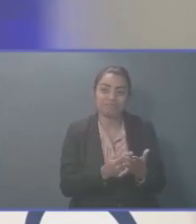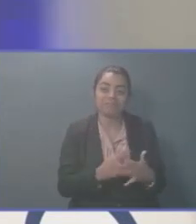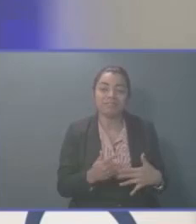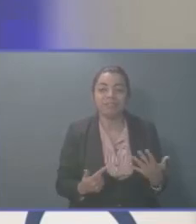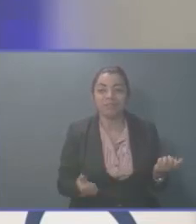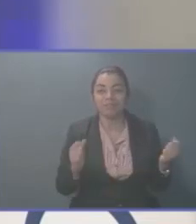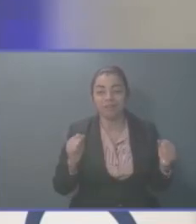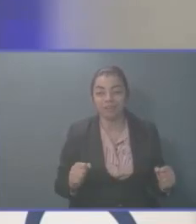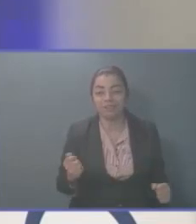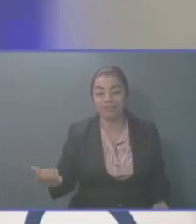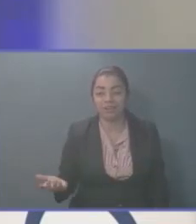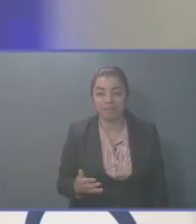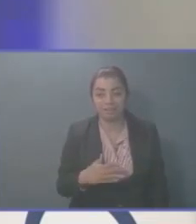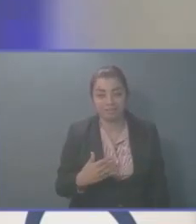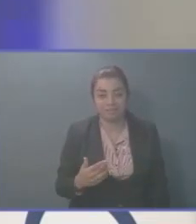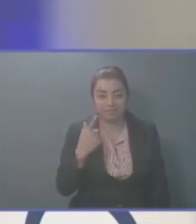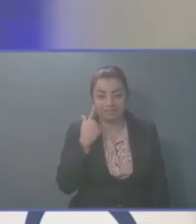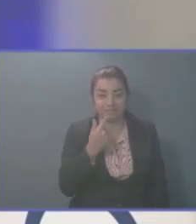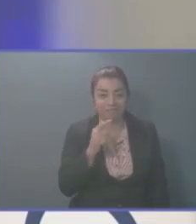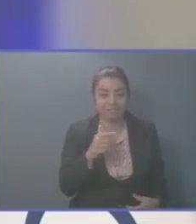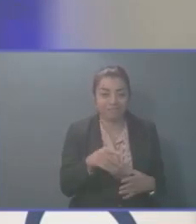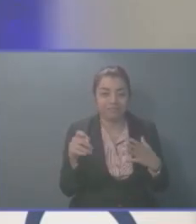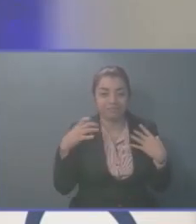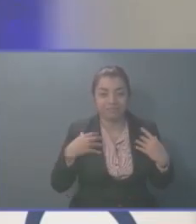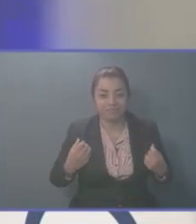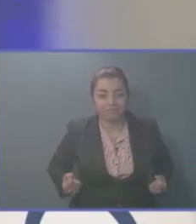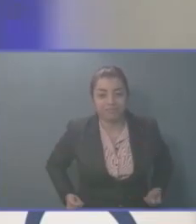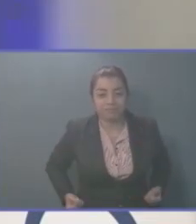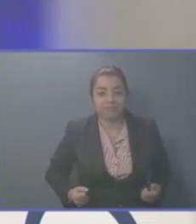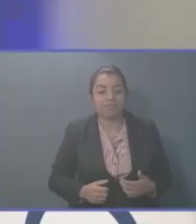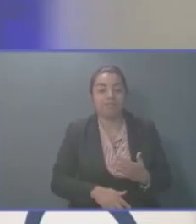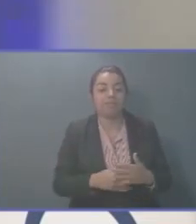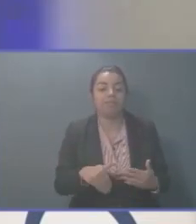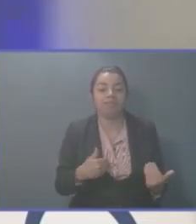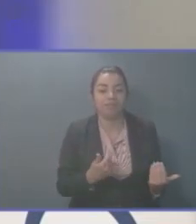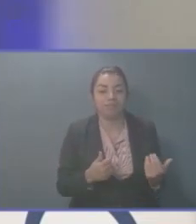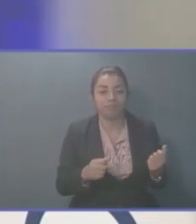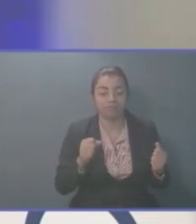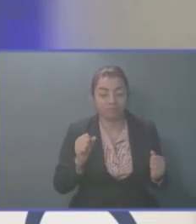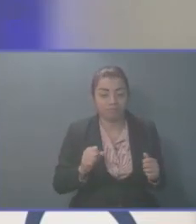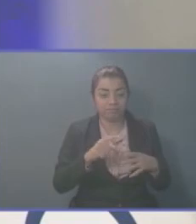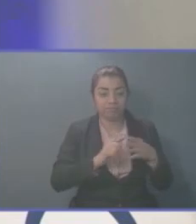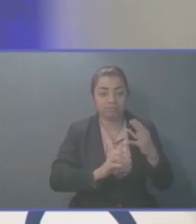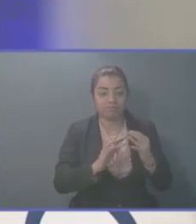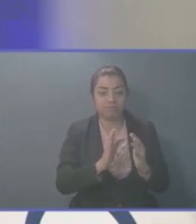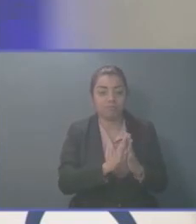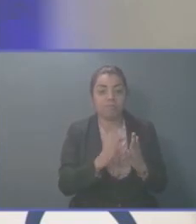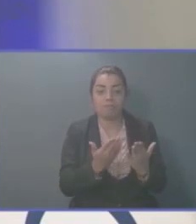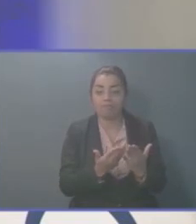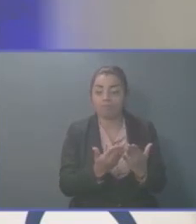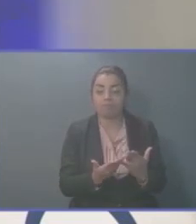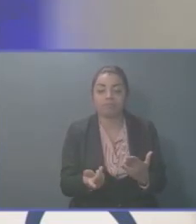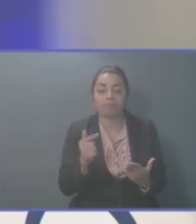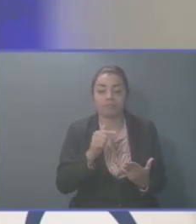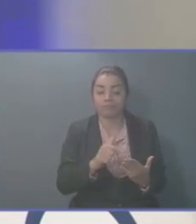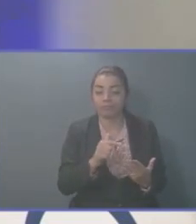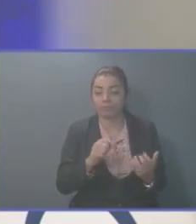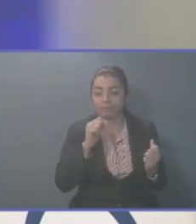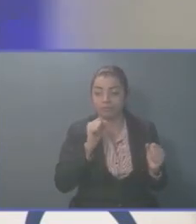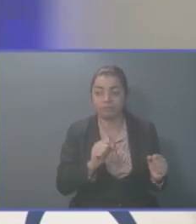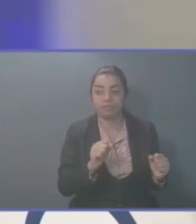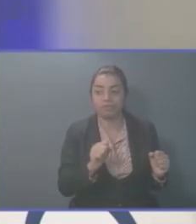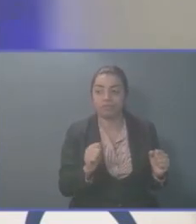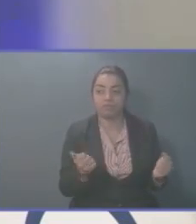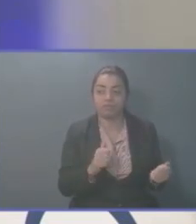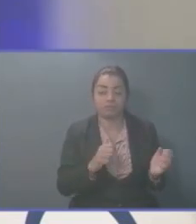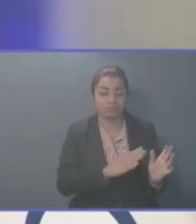la independencia de los órganos de Estado. Cada uno tiene sus facultades constitucionales y sobre ese marco debe actuar.